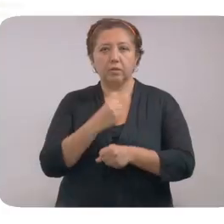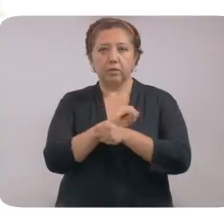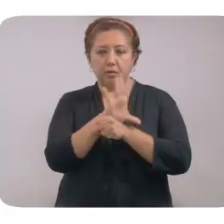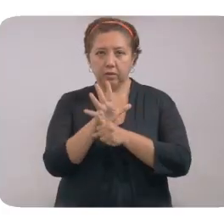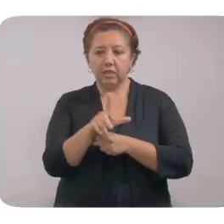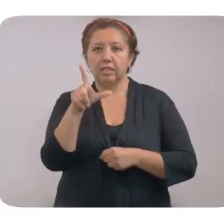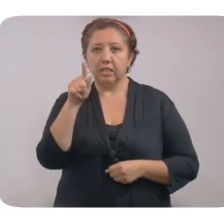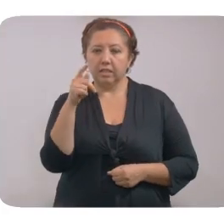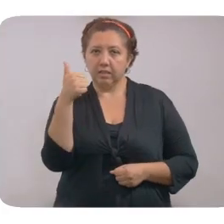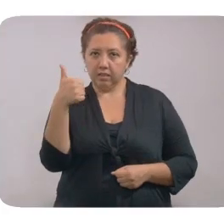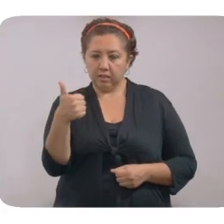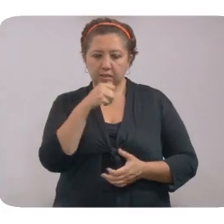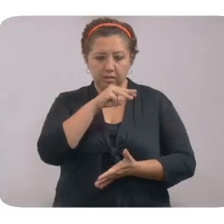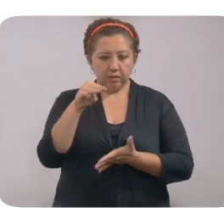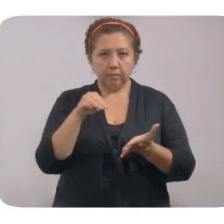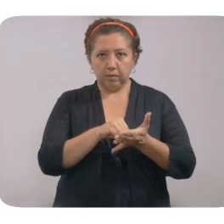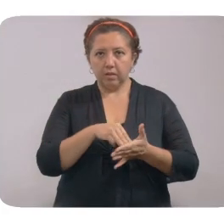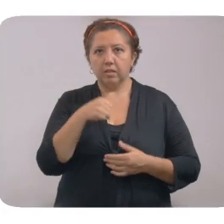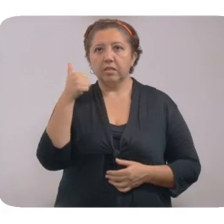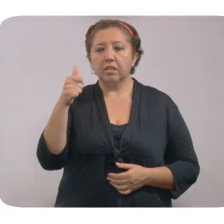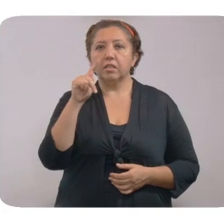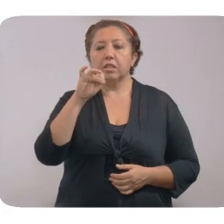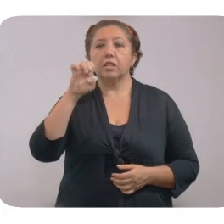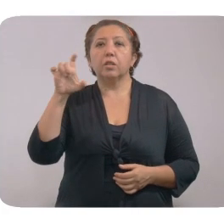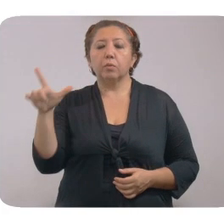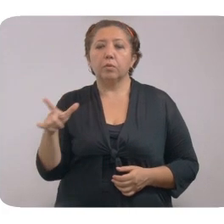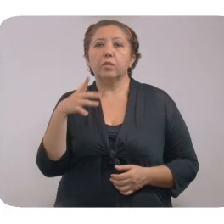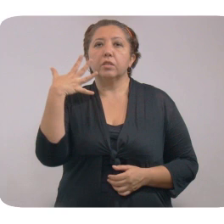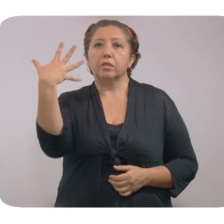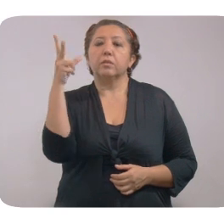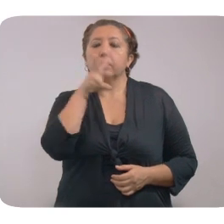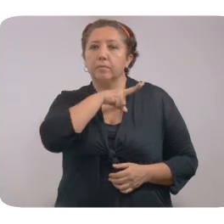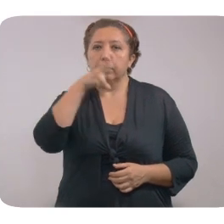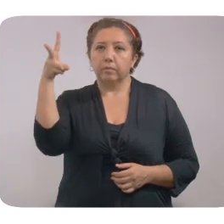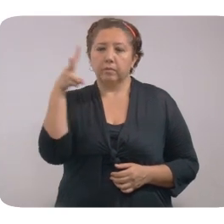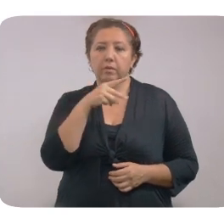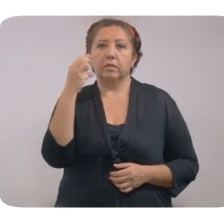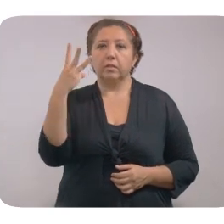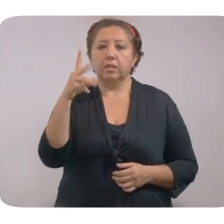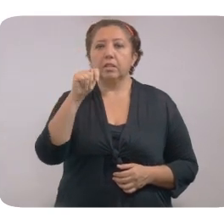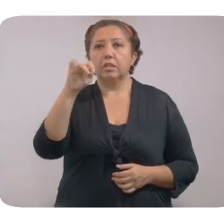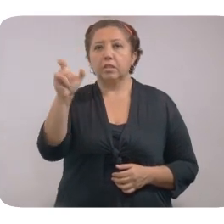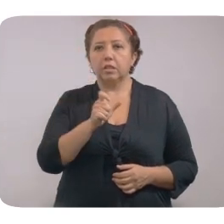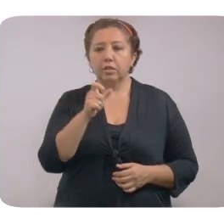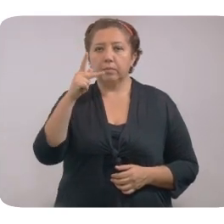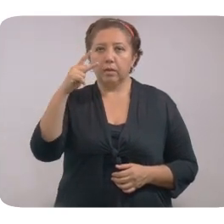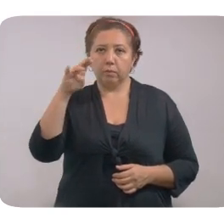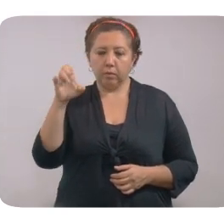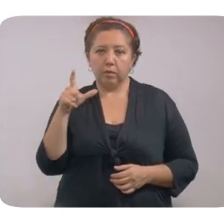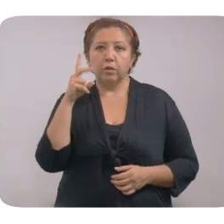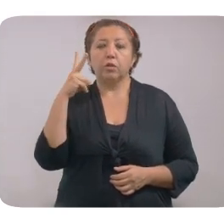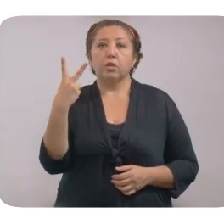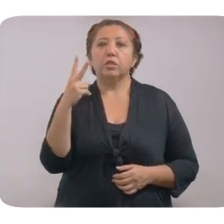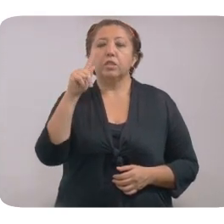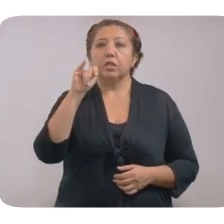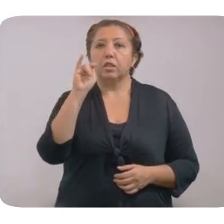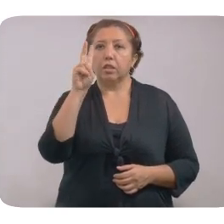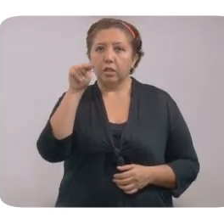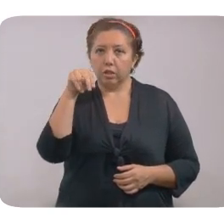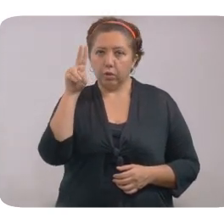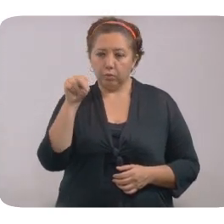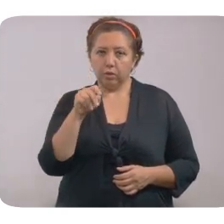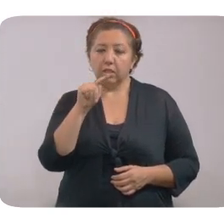coronavirus, 76 en Mérida, 6 en Ticul, 5 en Valladolid, 3 en Tixpehual, 2 en Tinum y